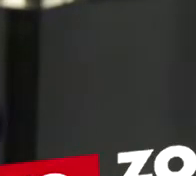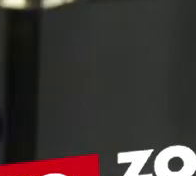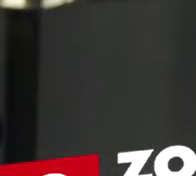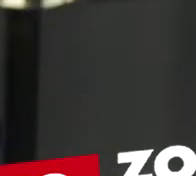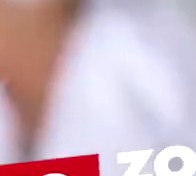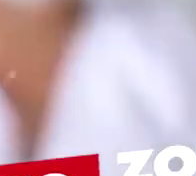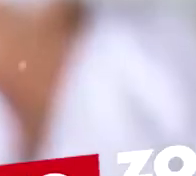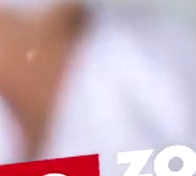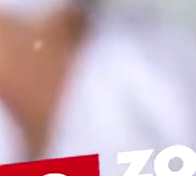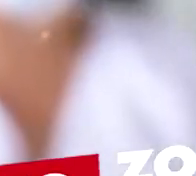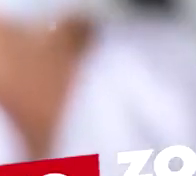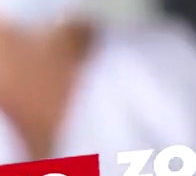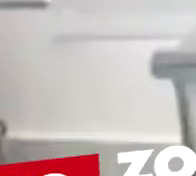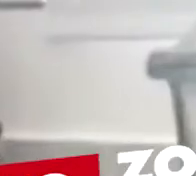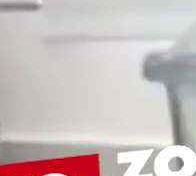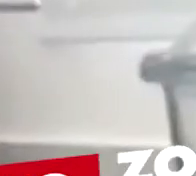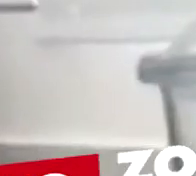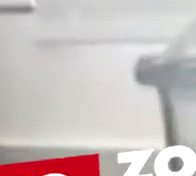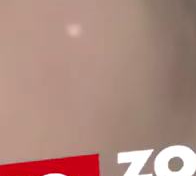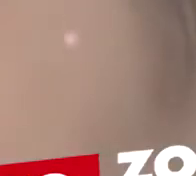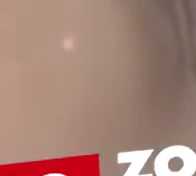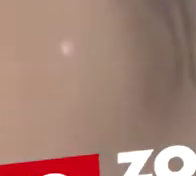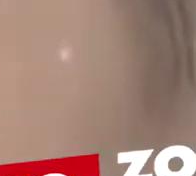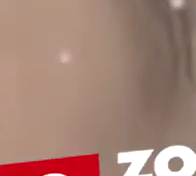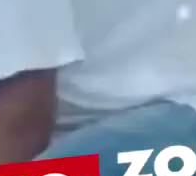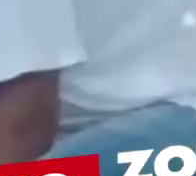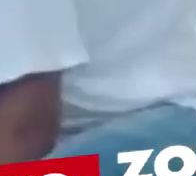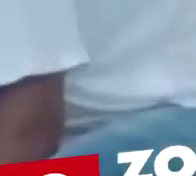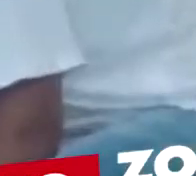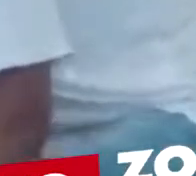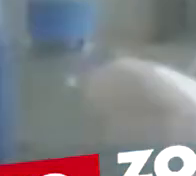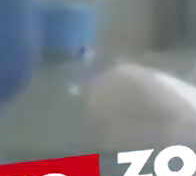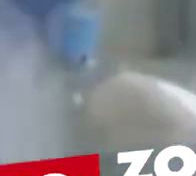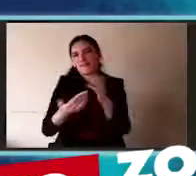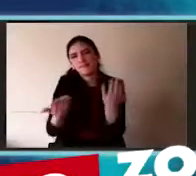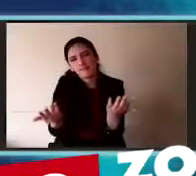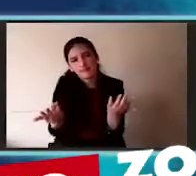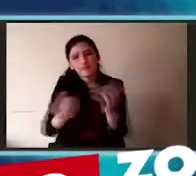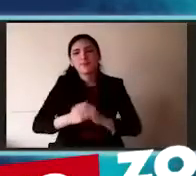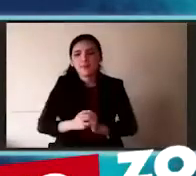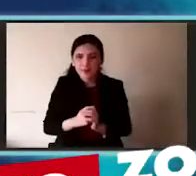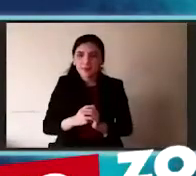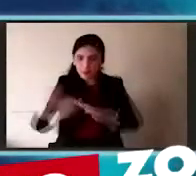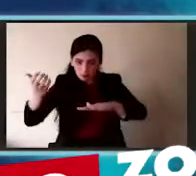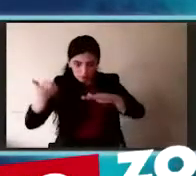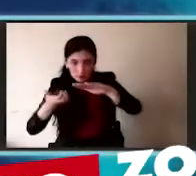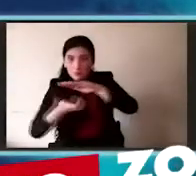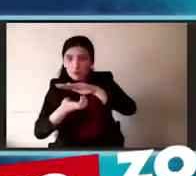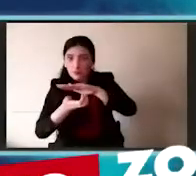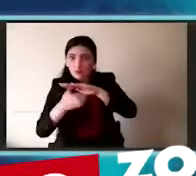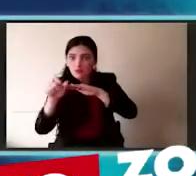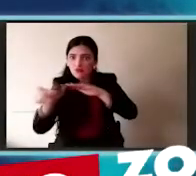créditos de su carrera universitaria la invitación entonces a nuestras jóvenes es que se inscriban de